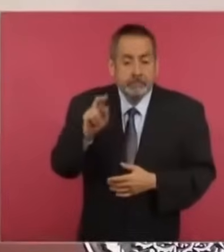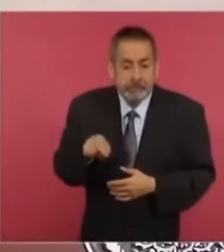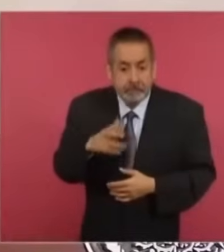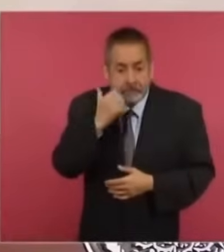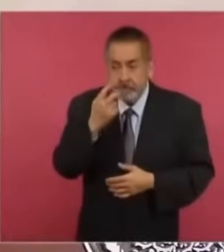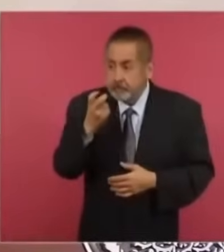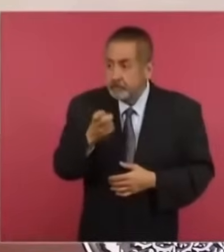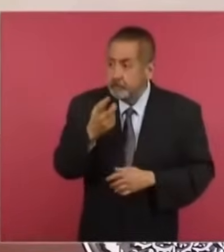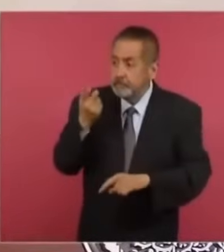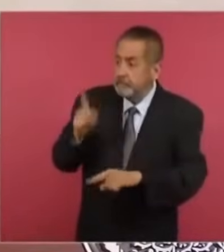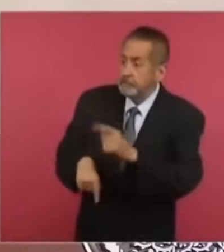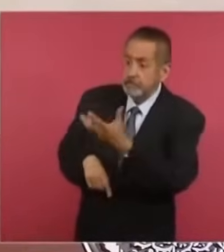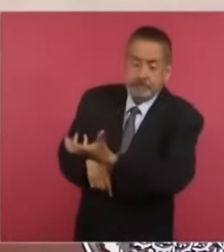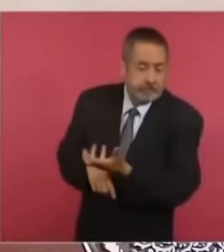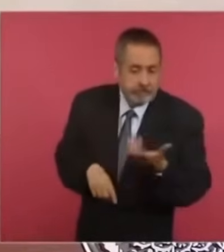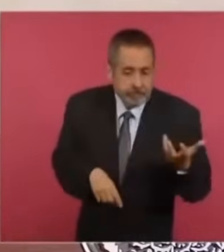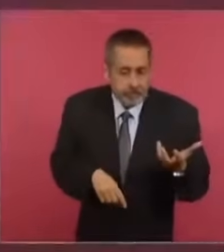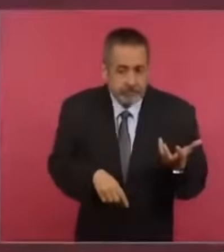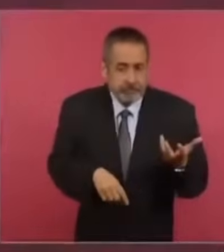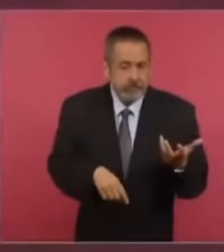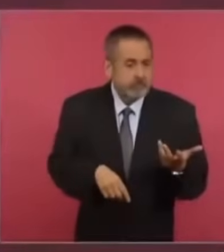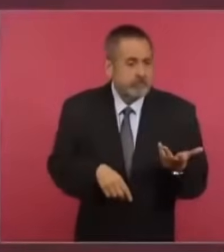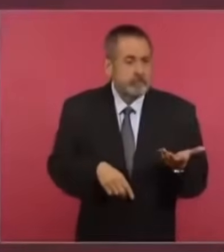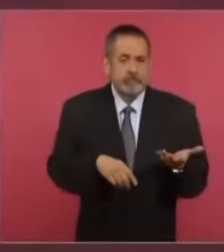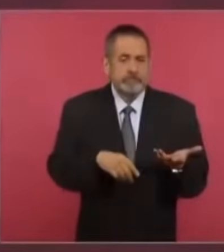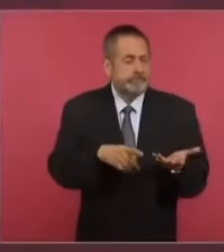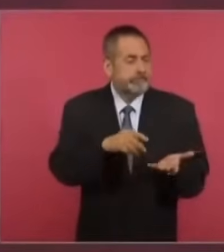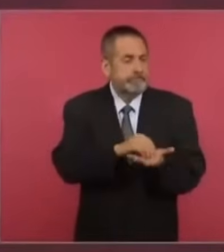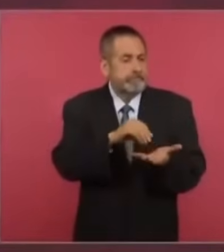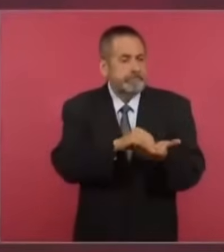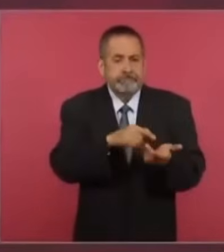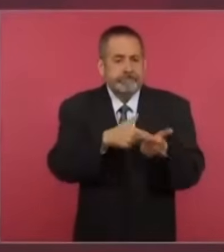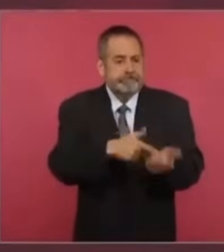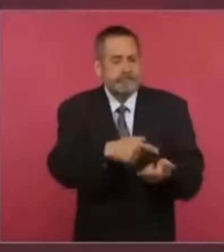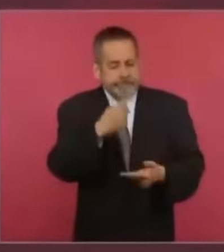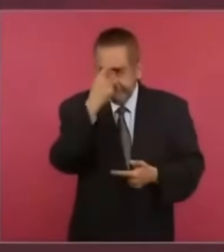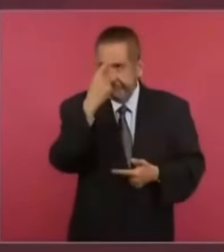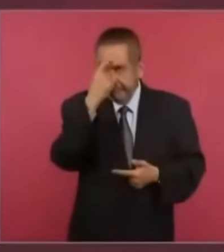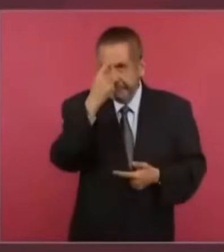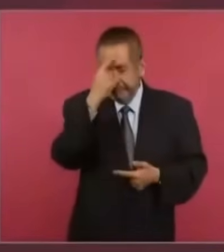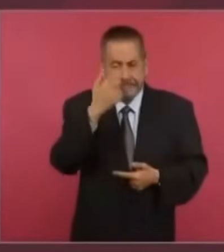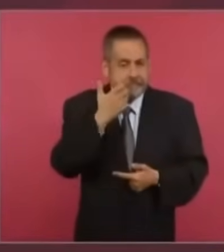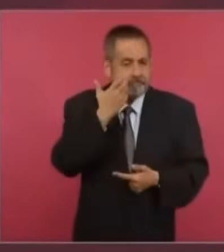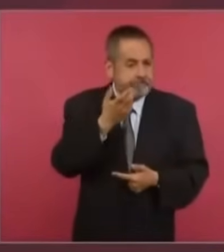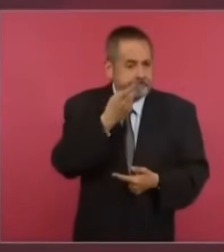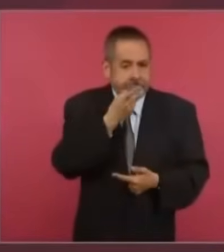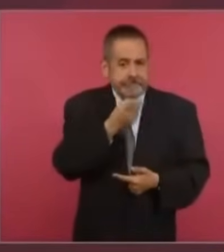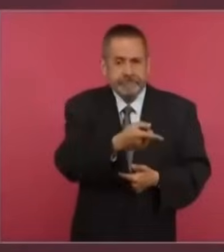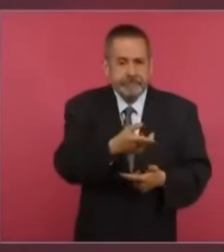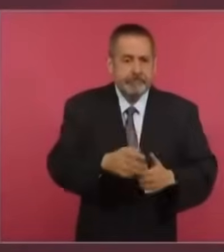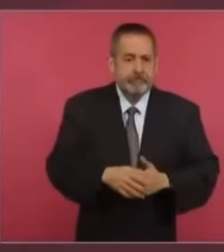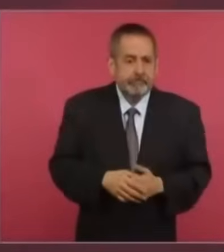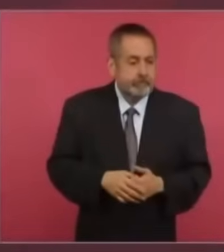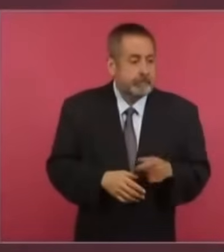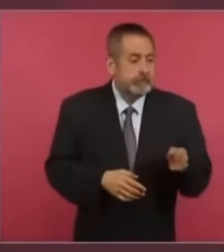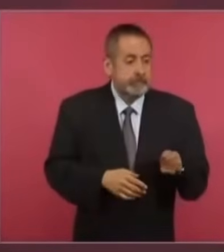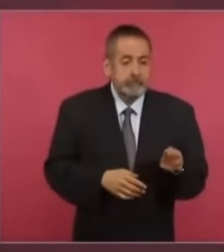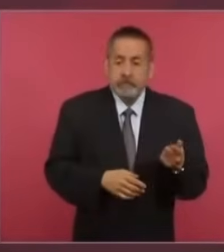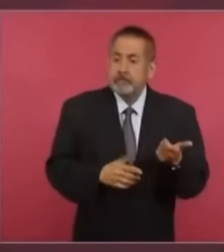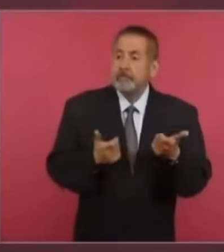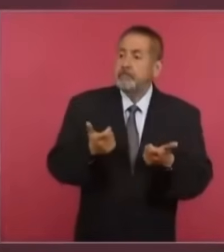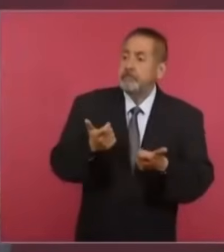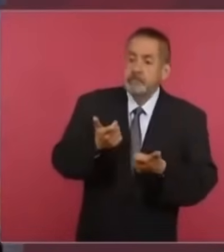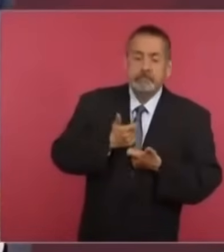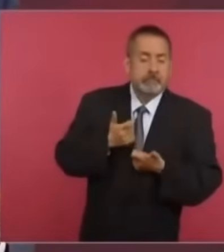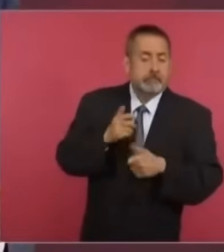eso, o no se conformaron con eso. Todavía pidieron dinero,